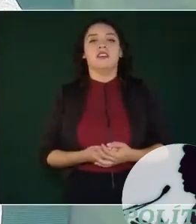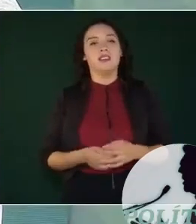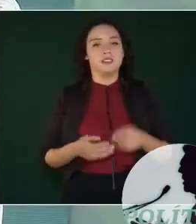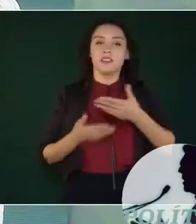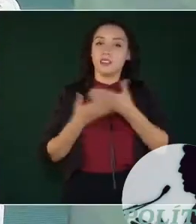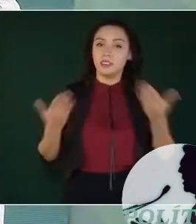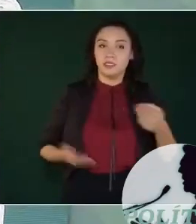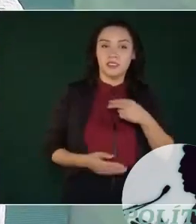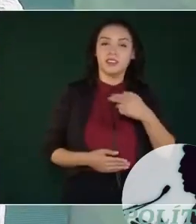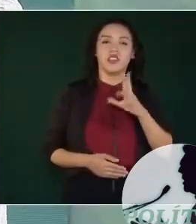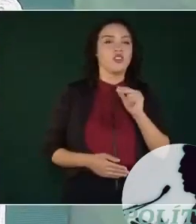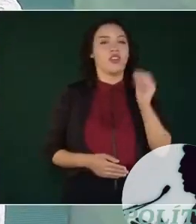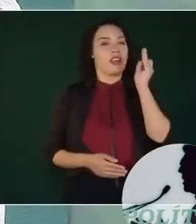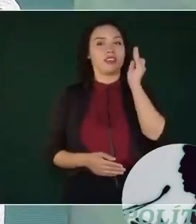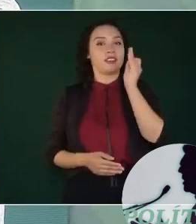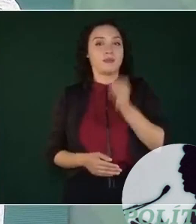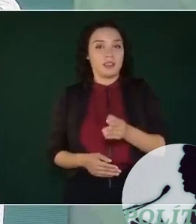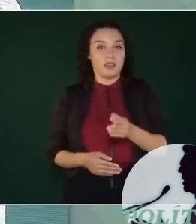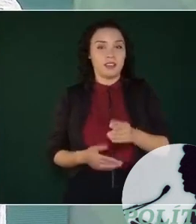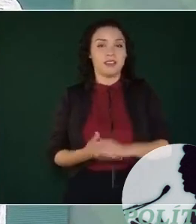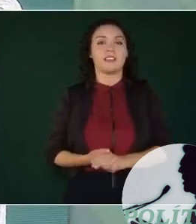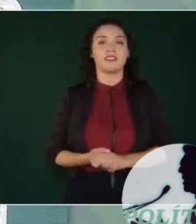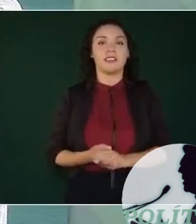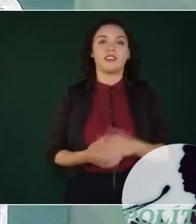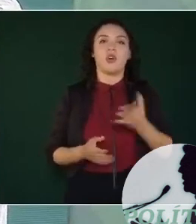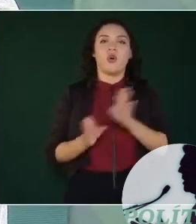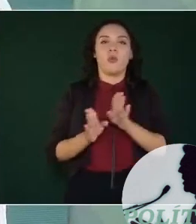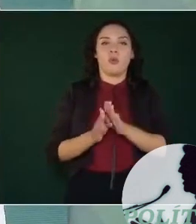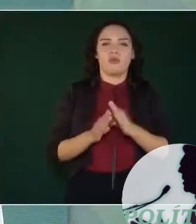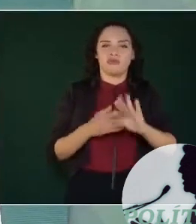aceptamos el que se nos quiera